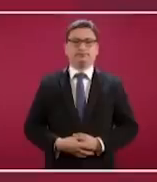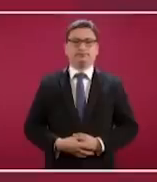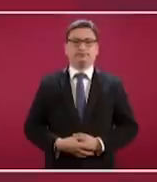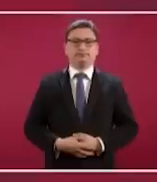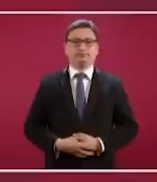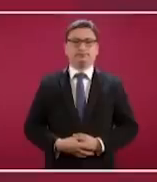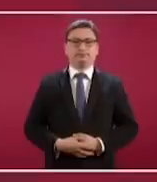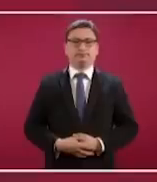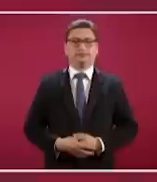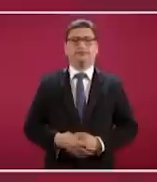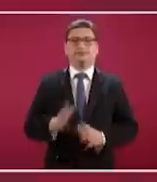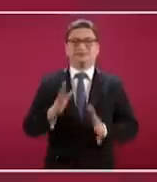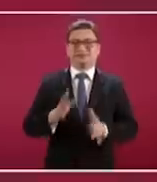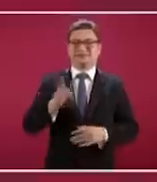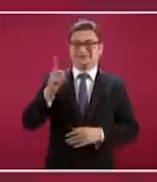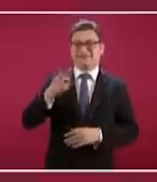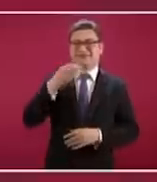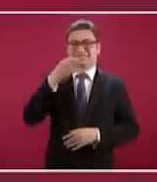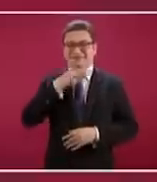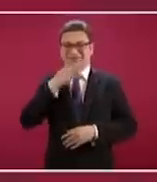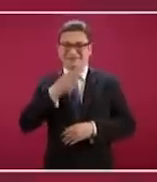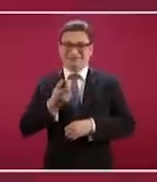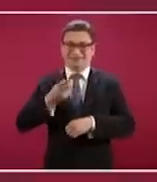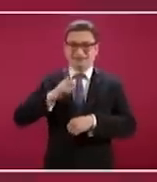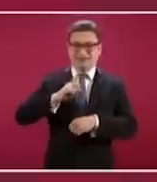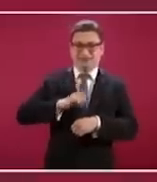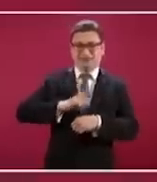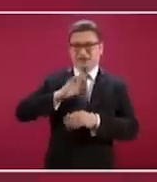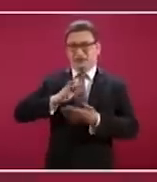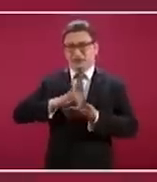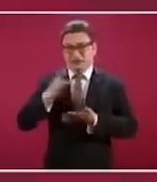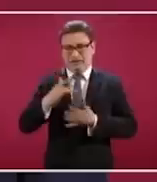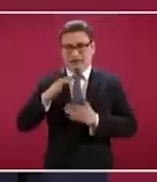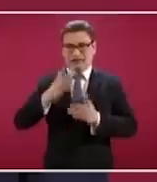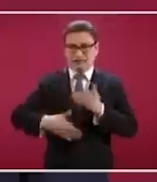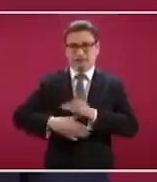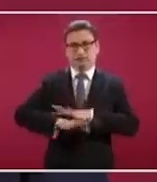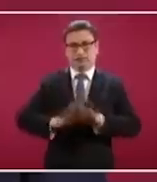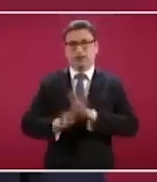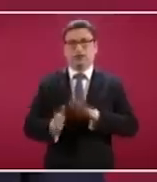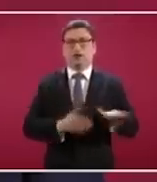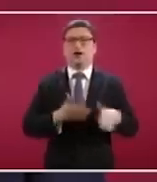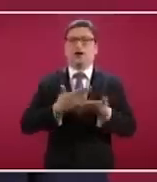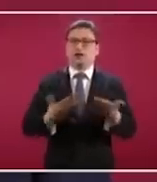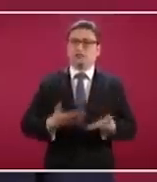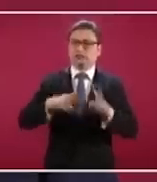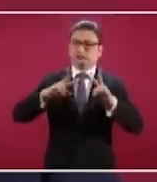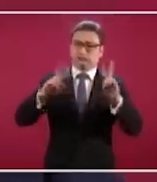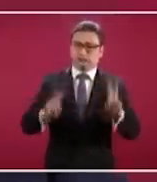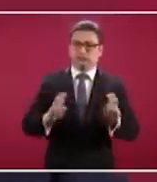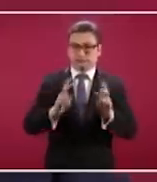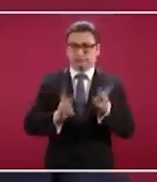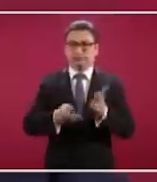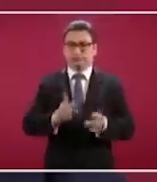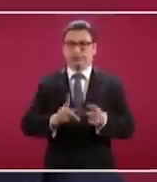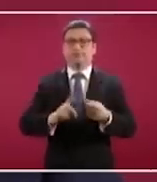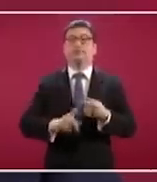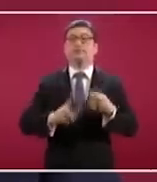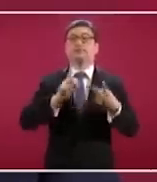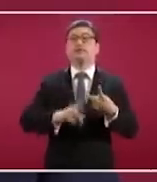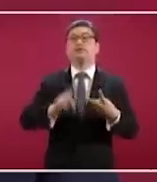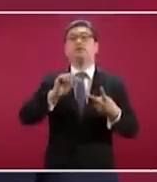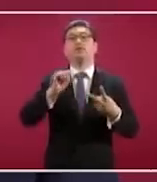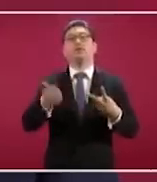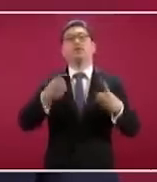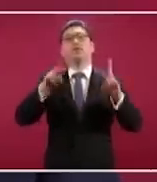el Día de Gracia, ya ahora vamos a hablar del tema. Y lo otro es que quedamos pendientes